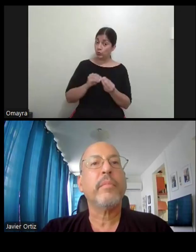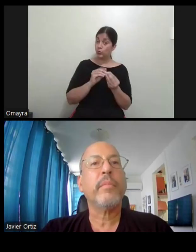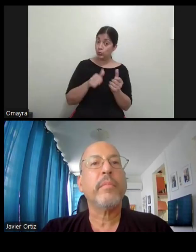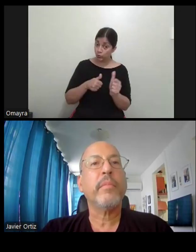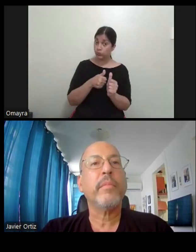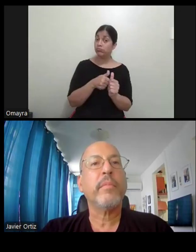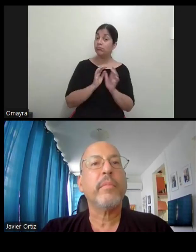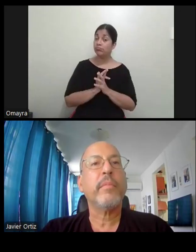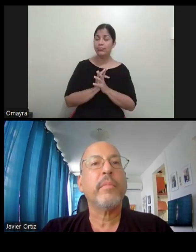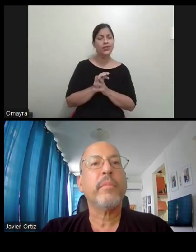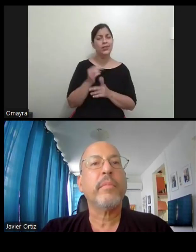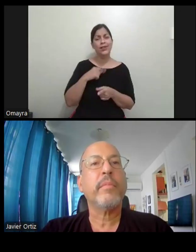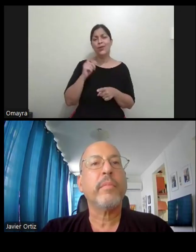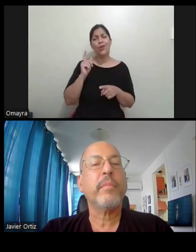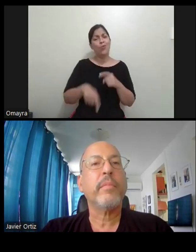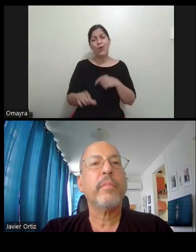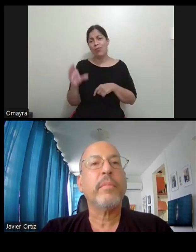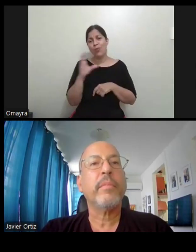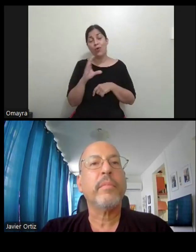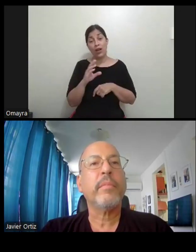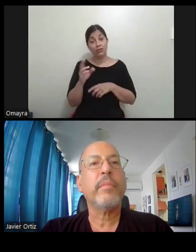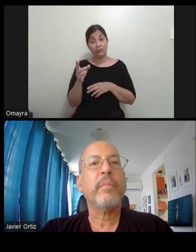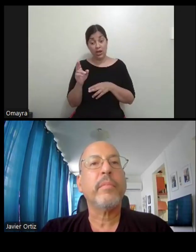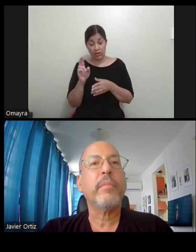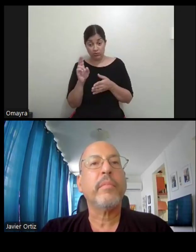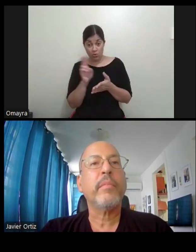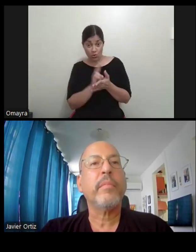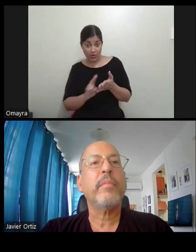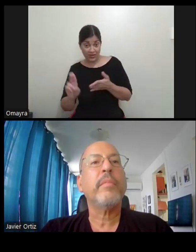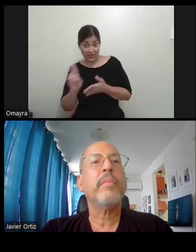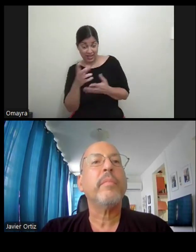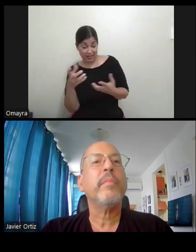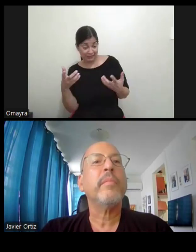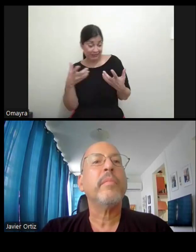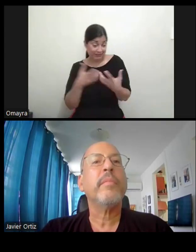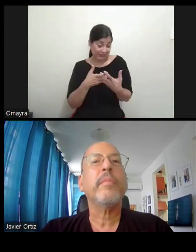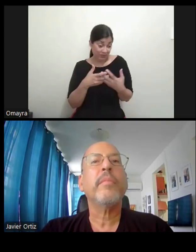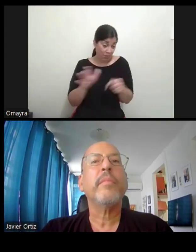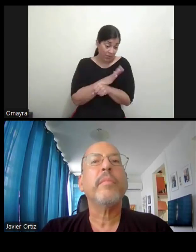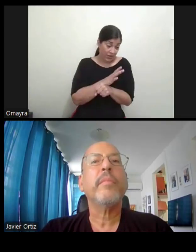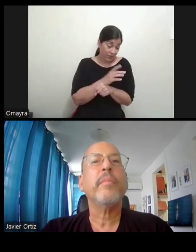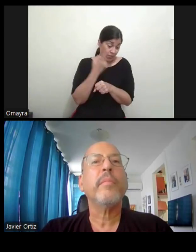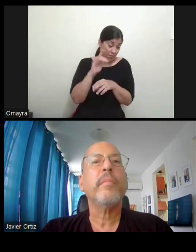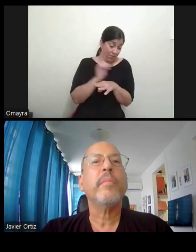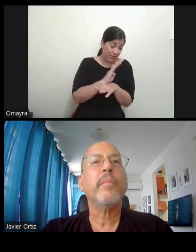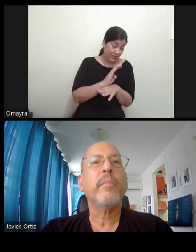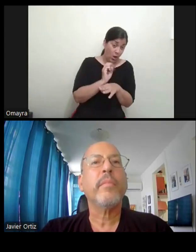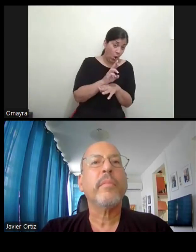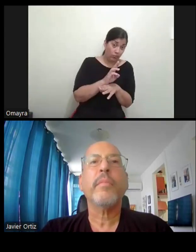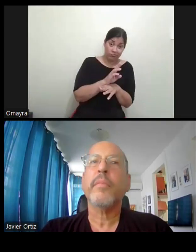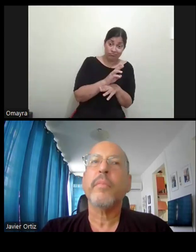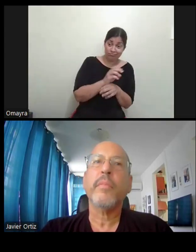No puede nunca la universidad querer ajustarse totalmente a la industria ni viceversa. Eso es una carrera